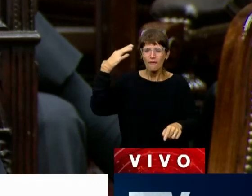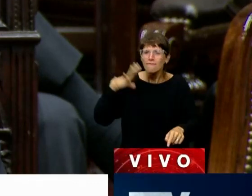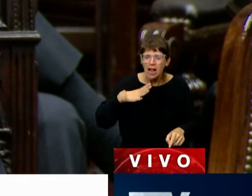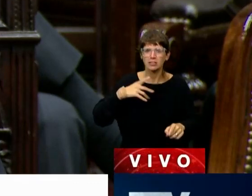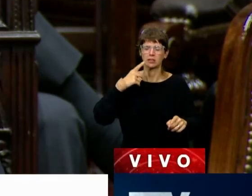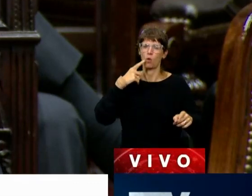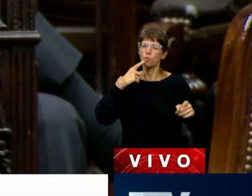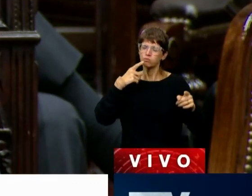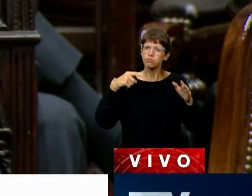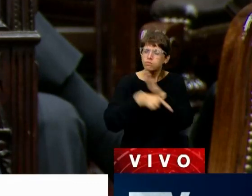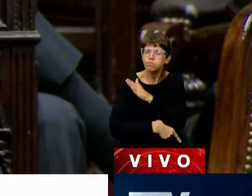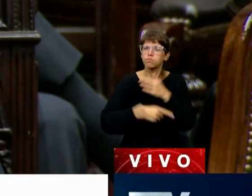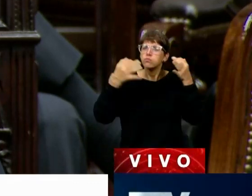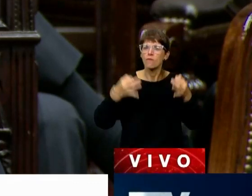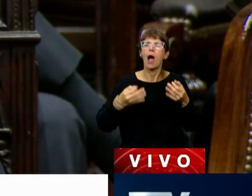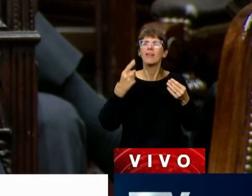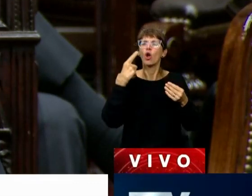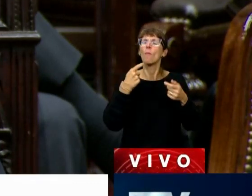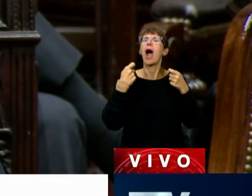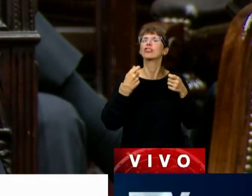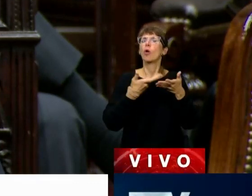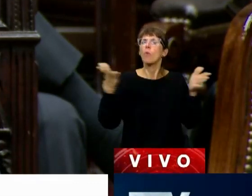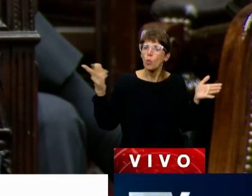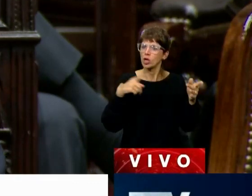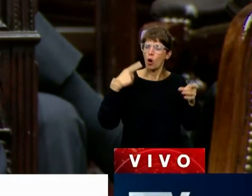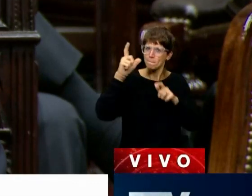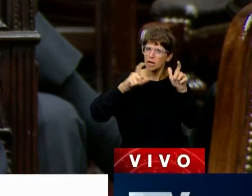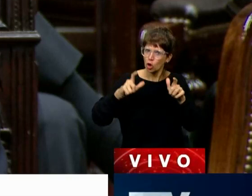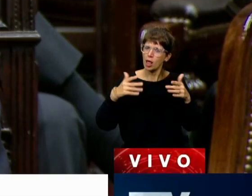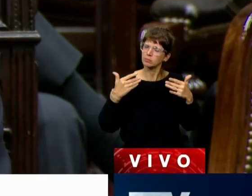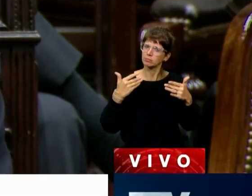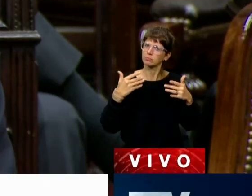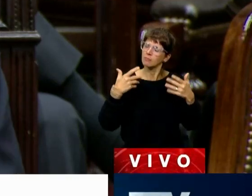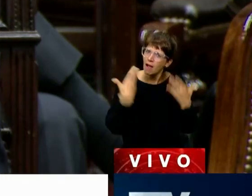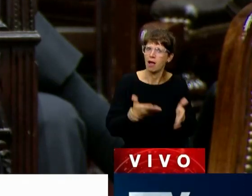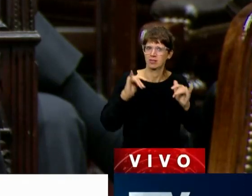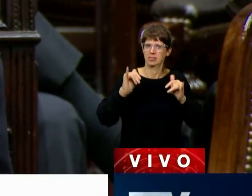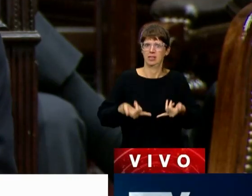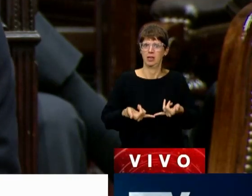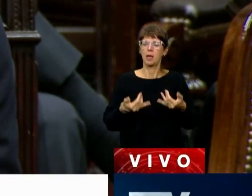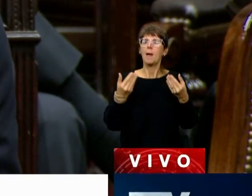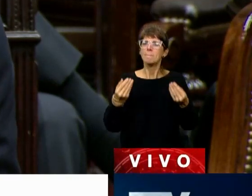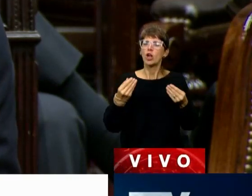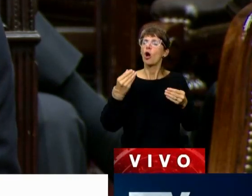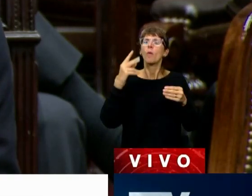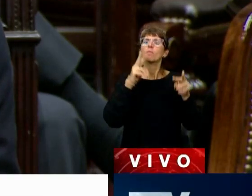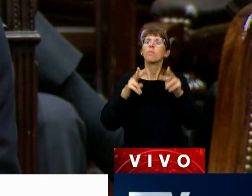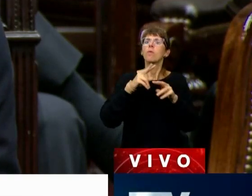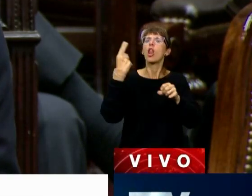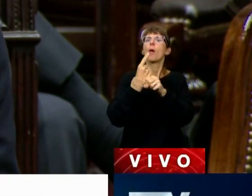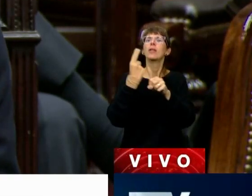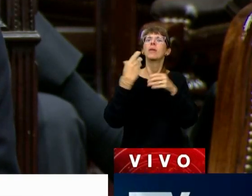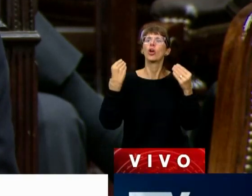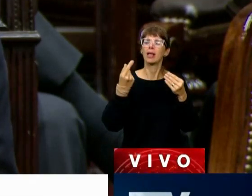nivel de gasto público es tolerable y cómo pensamos financiarlo, pero estableciendo eso sí que la prioridad no es el arca